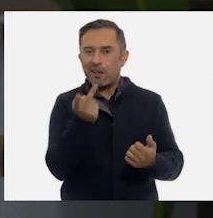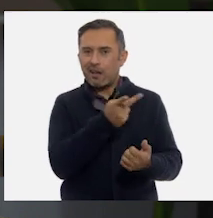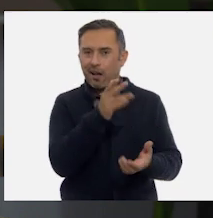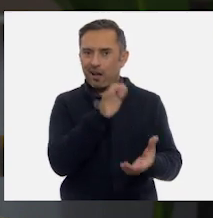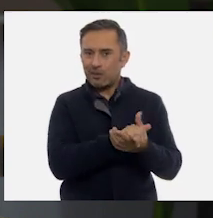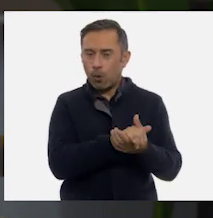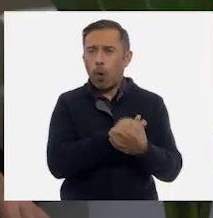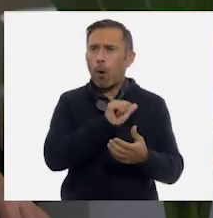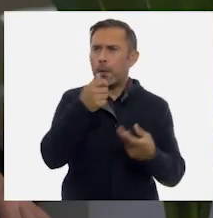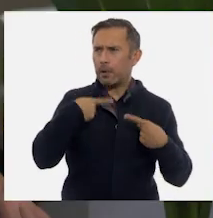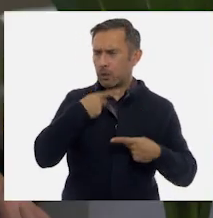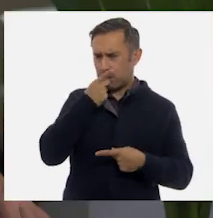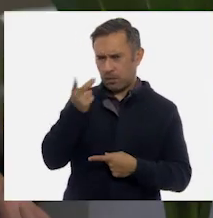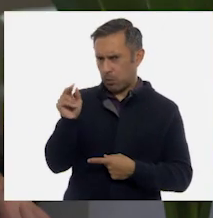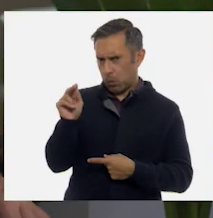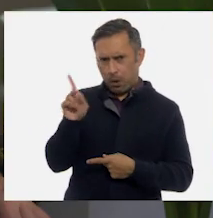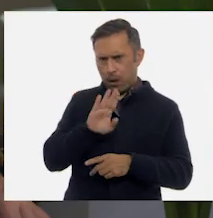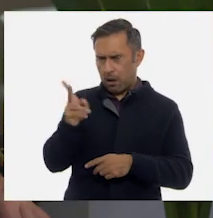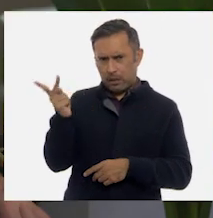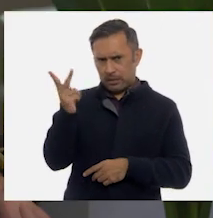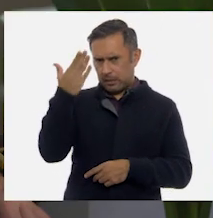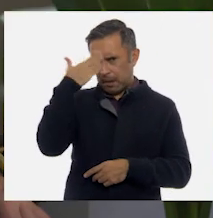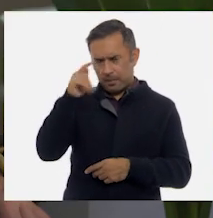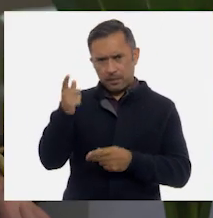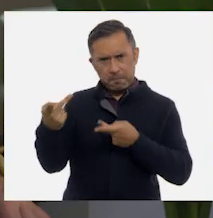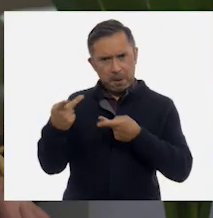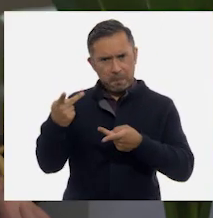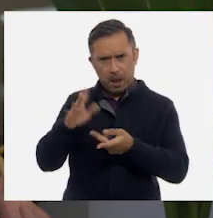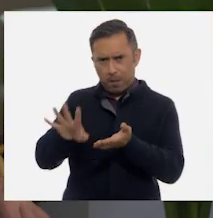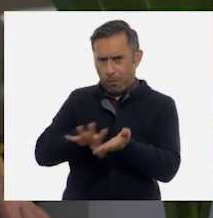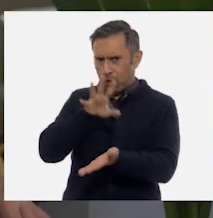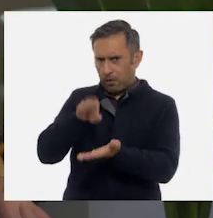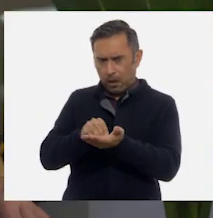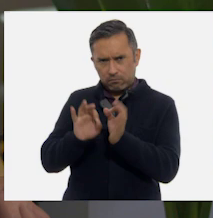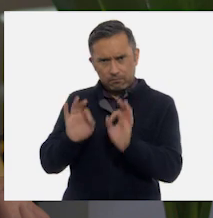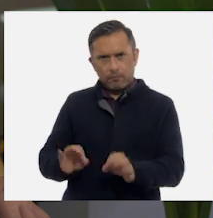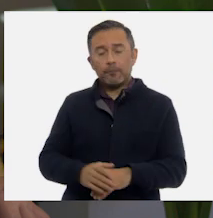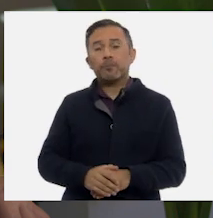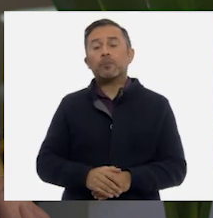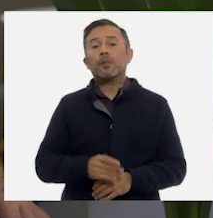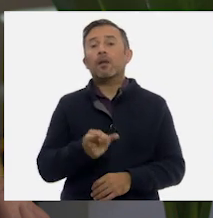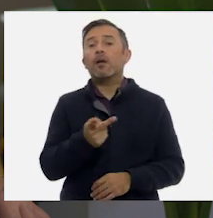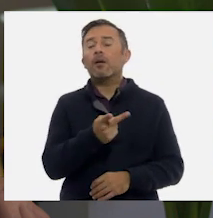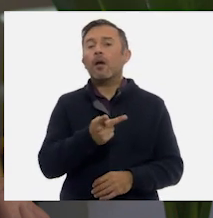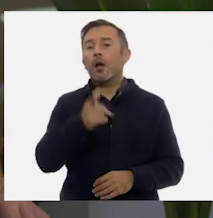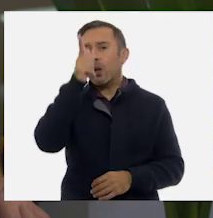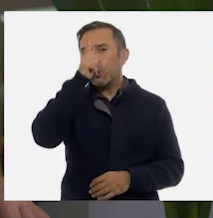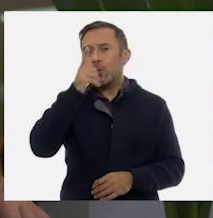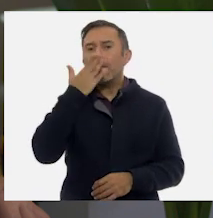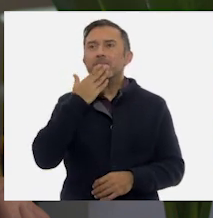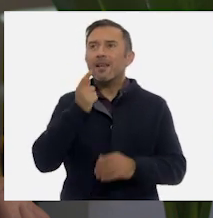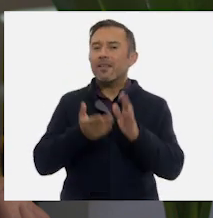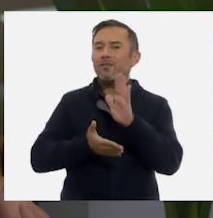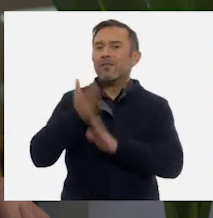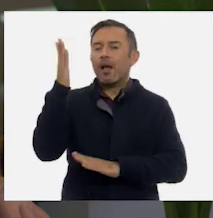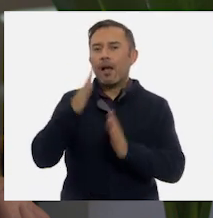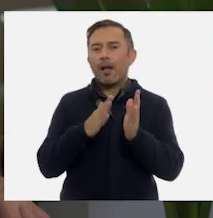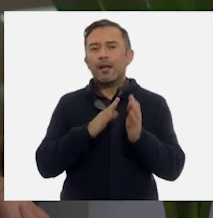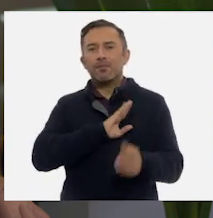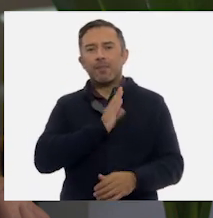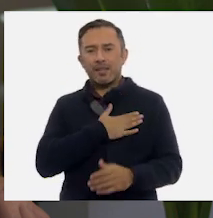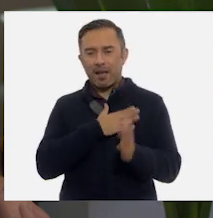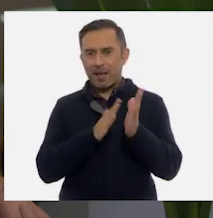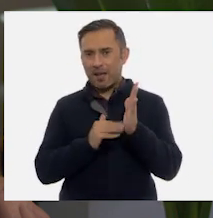el matrimonio, la boda. Se fueron tardíamente a una luna de miel a Valencia, donde había una reunión de